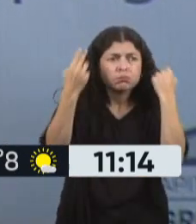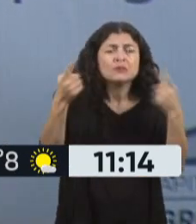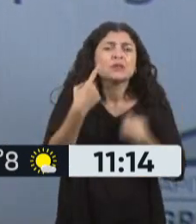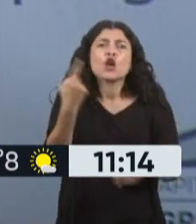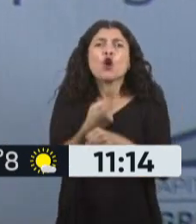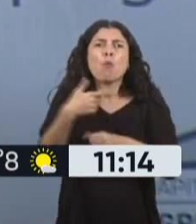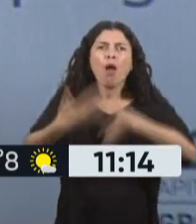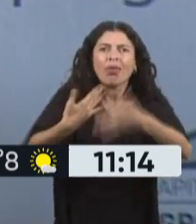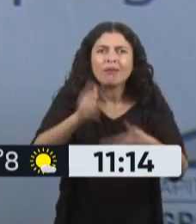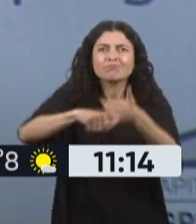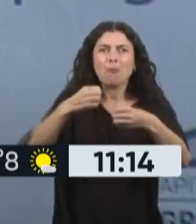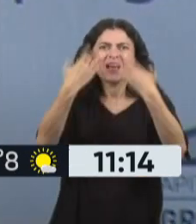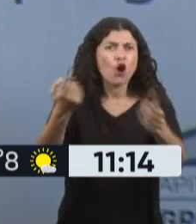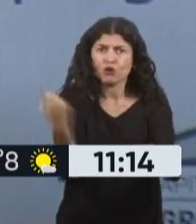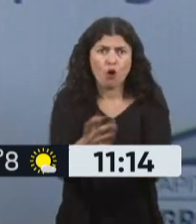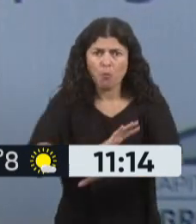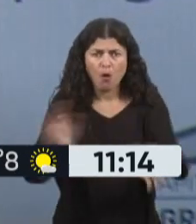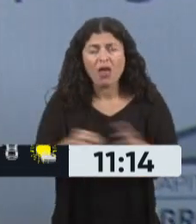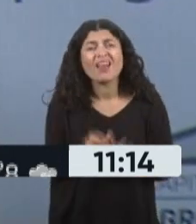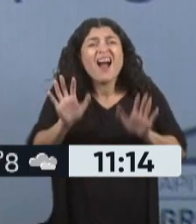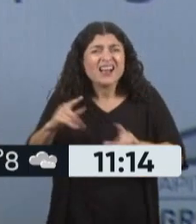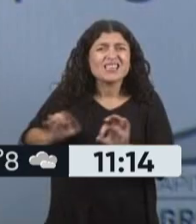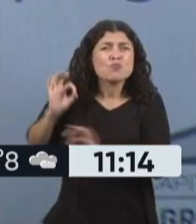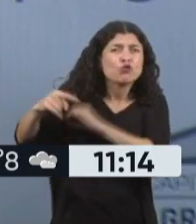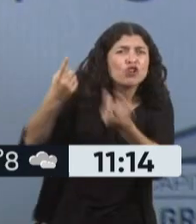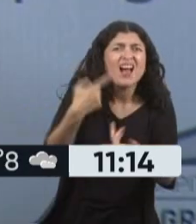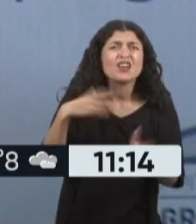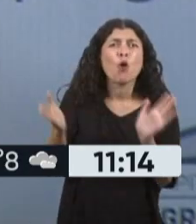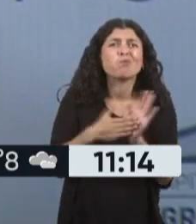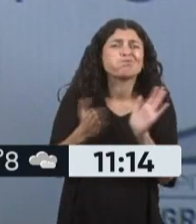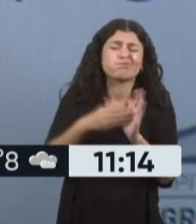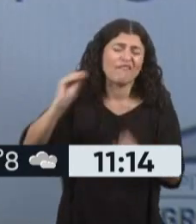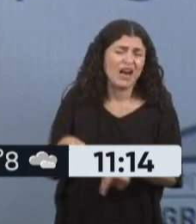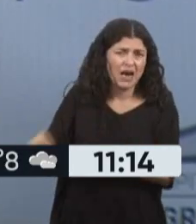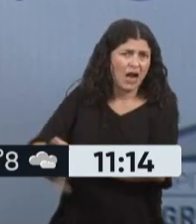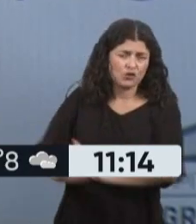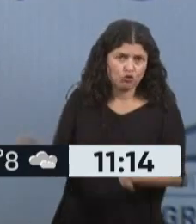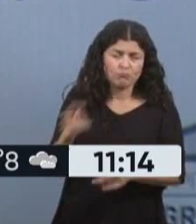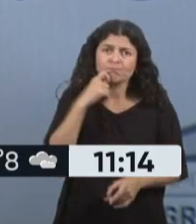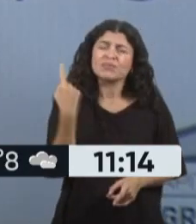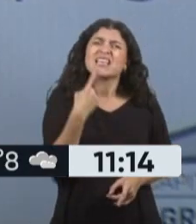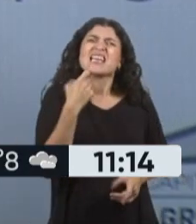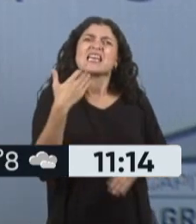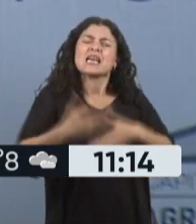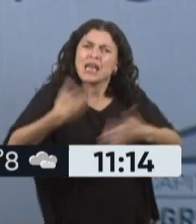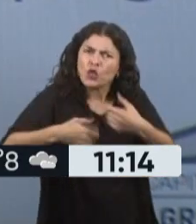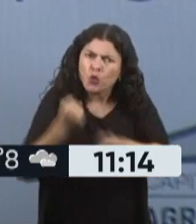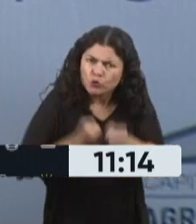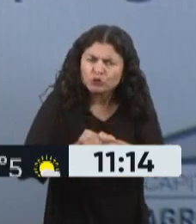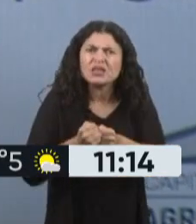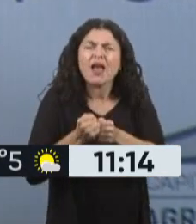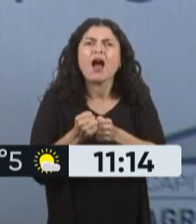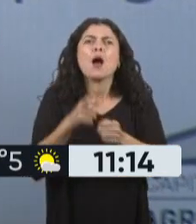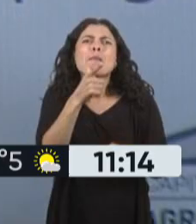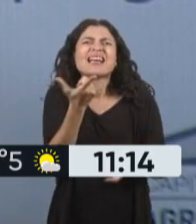que este abordaje ha fracasado y suficiente prueba es el oxímoron de que nuestra industria es el único infante de 90 años del